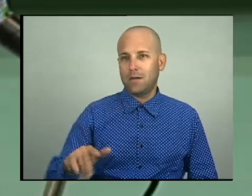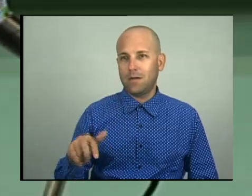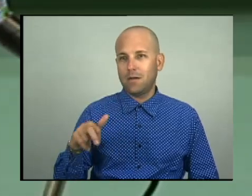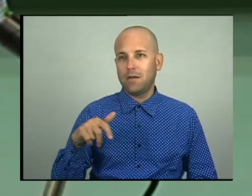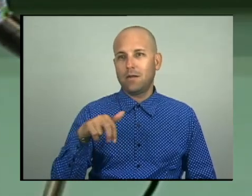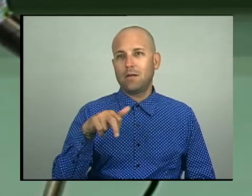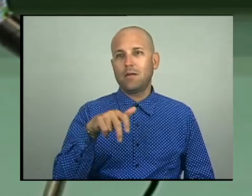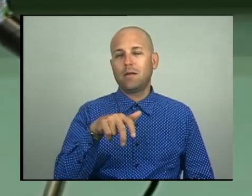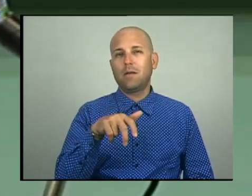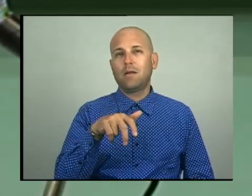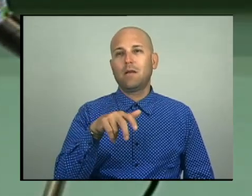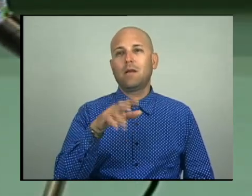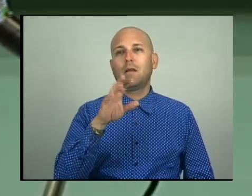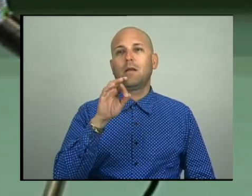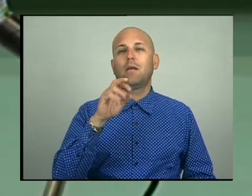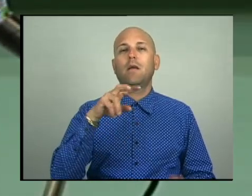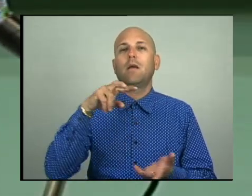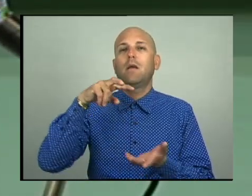se acuclillan,